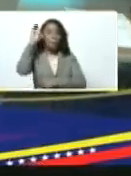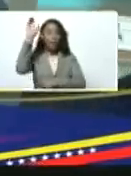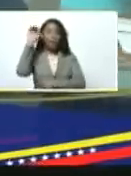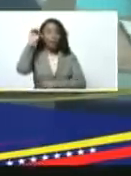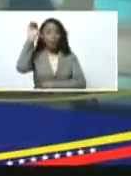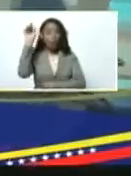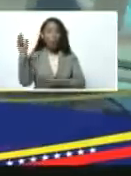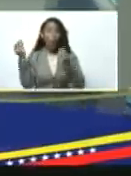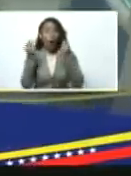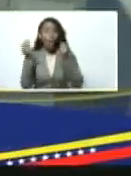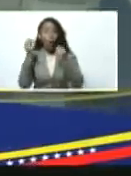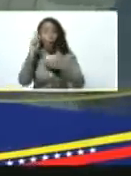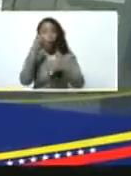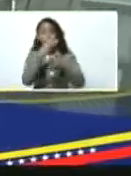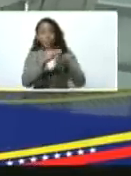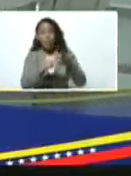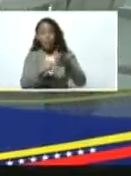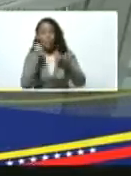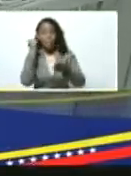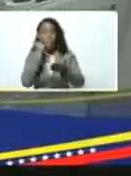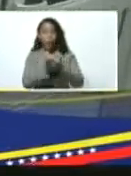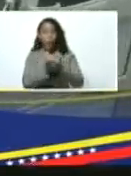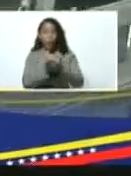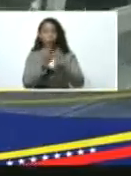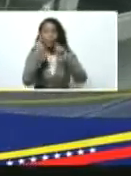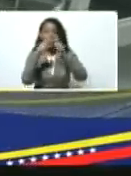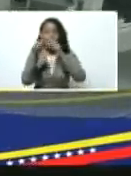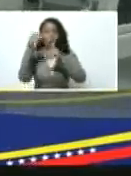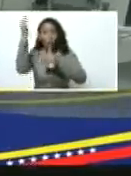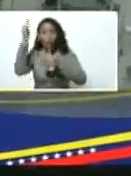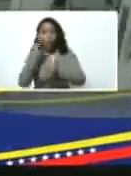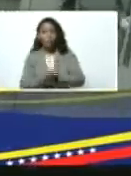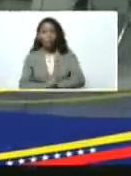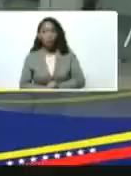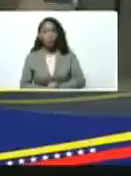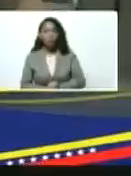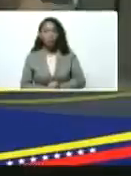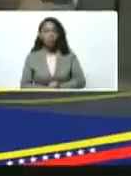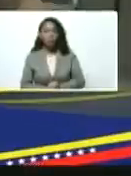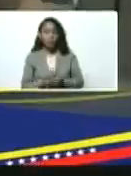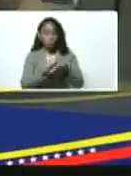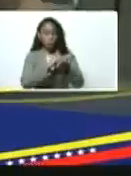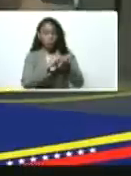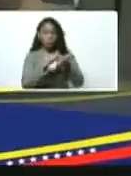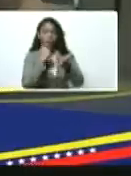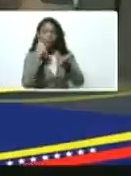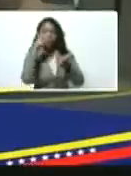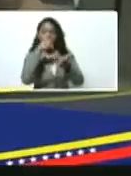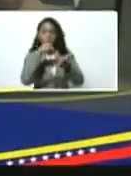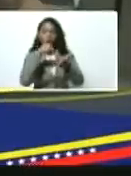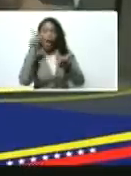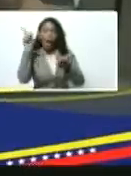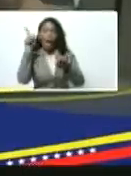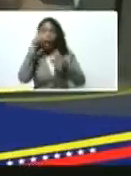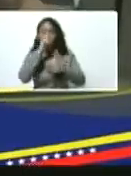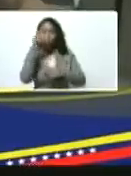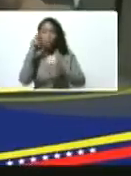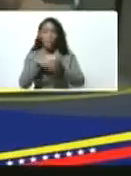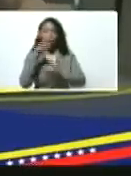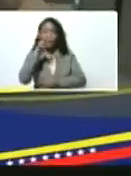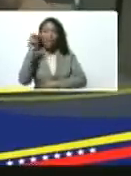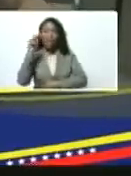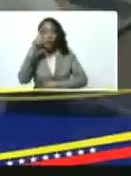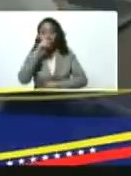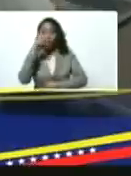una mercancía catalogada como de exportación. Vale resaltar, presidente, que en el año 2020,